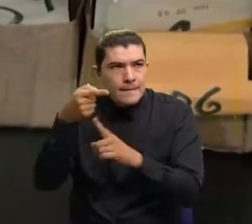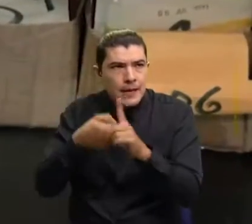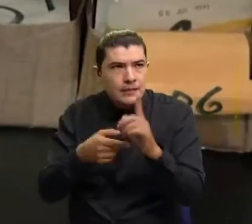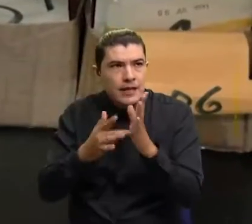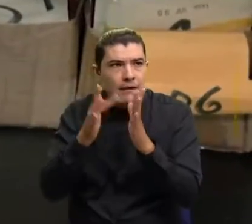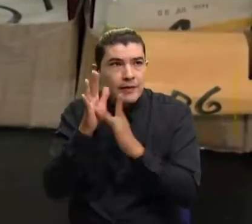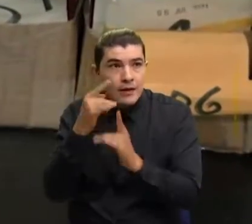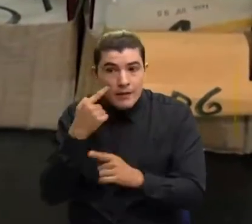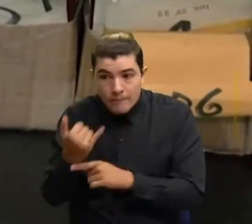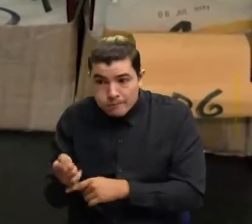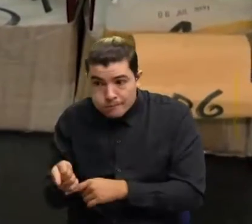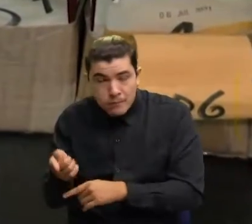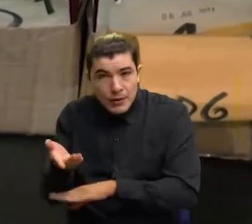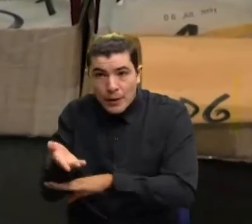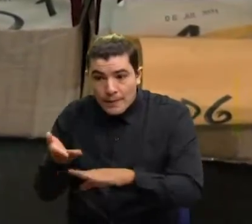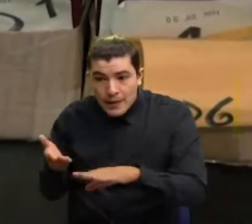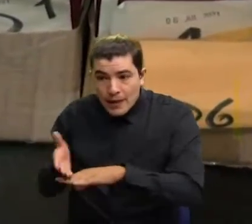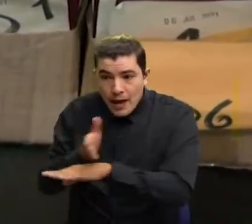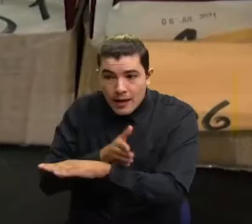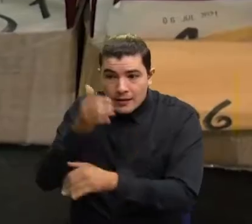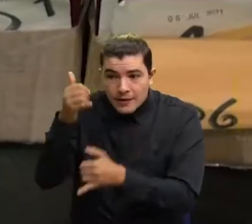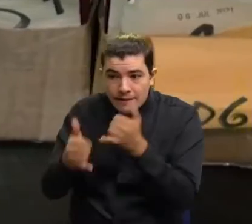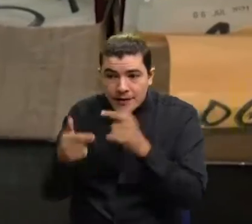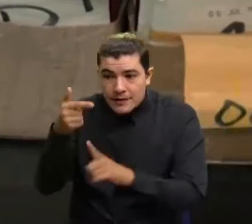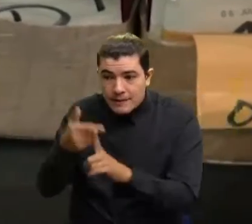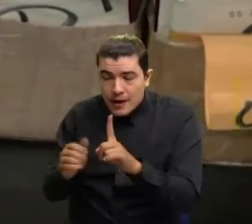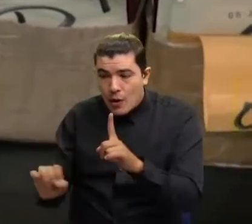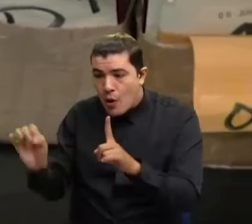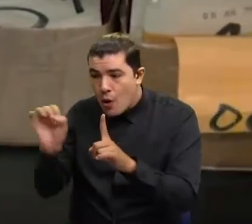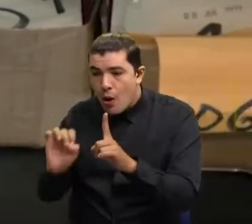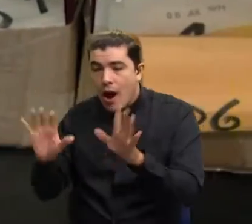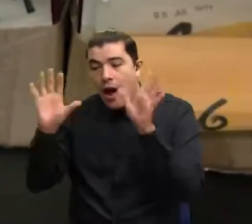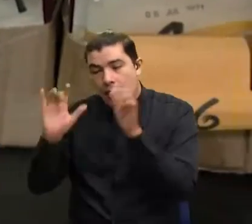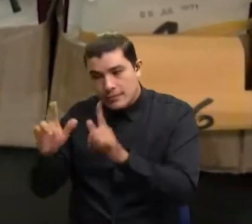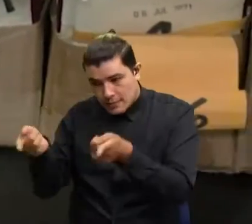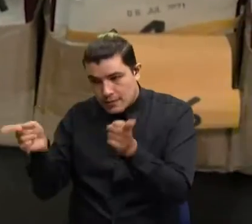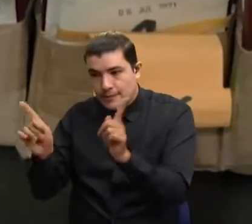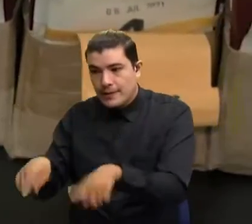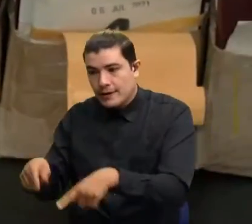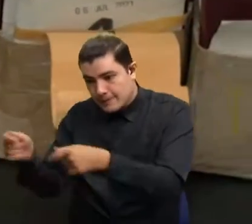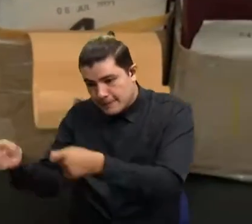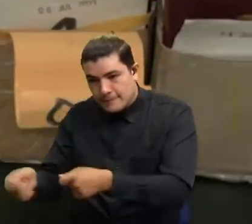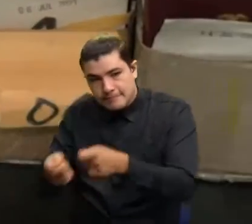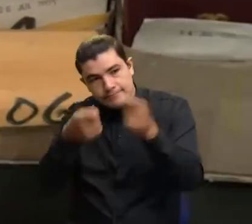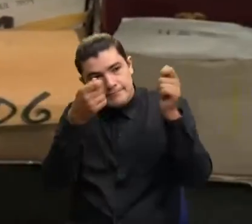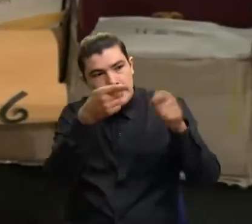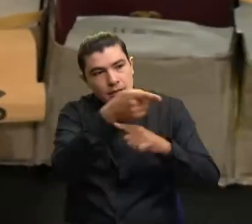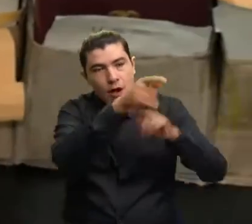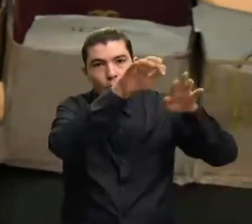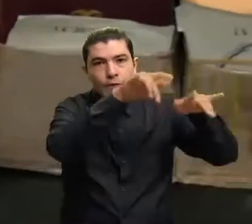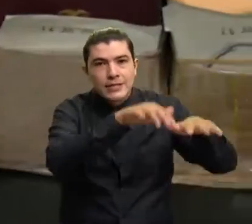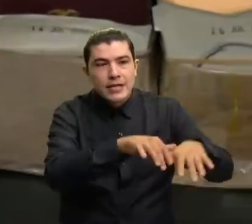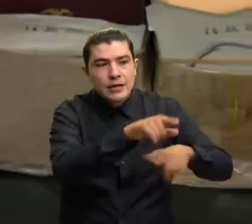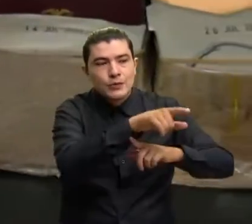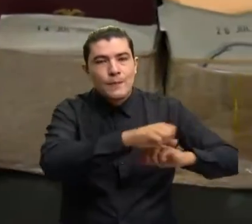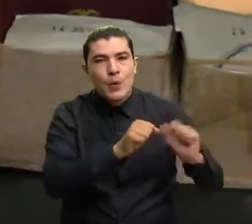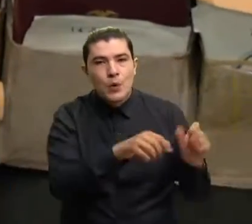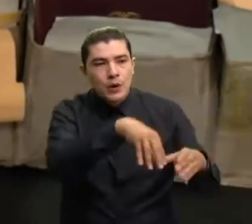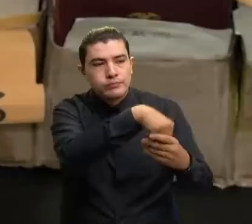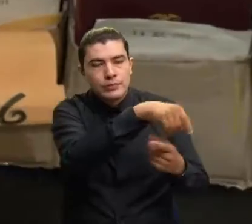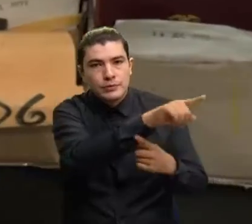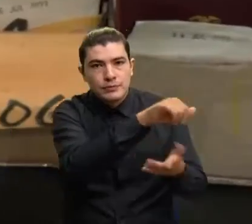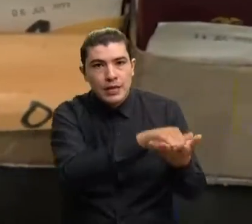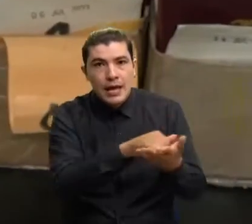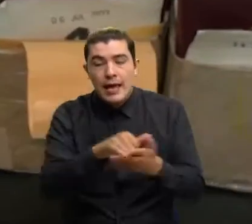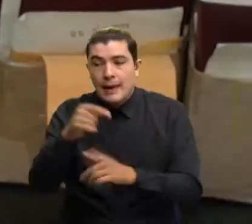Estos, si no son reclamados antes de que termine octubre, también serán regresados a la Cancillería, los de mayo en